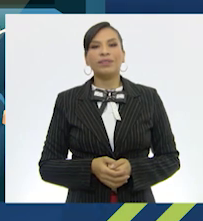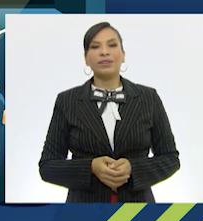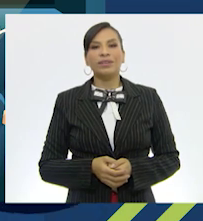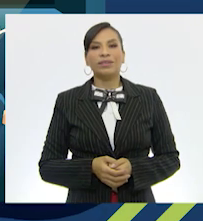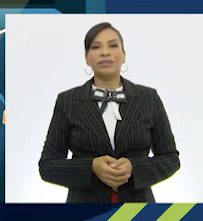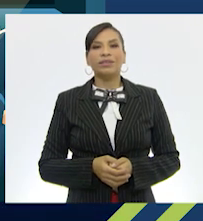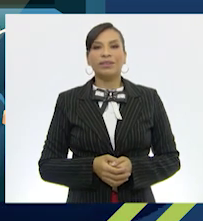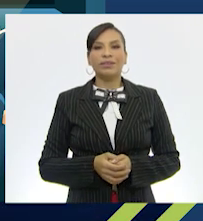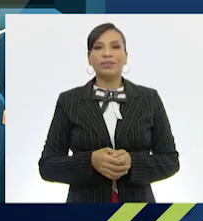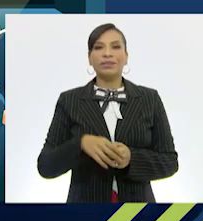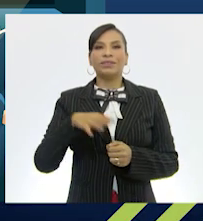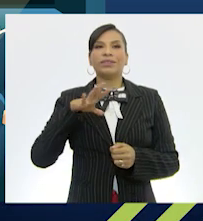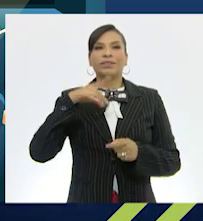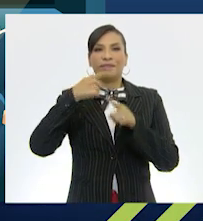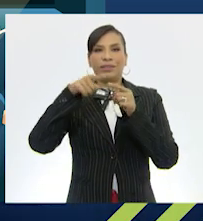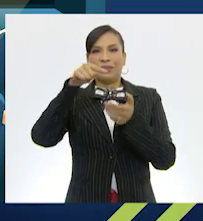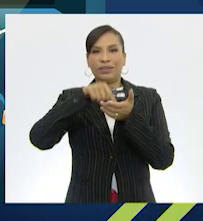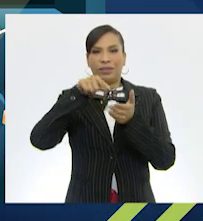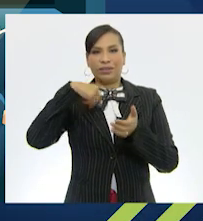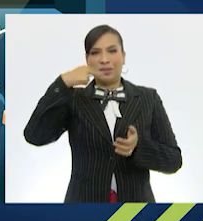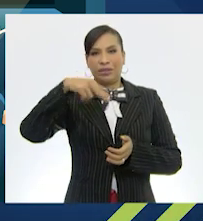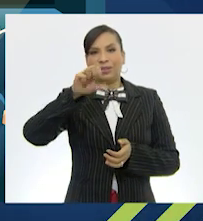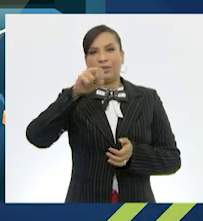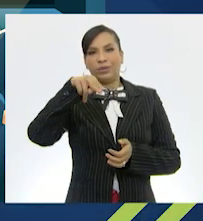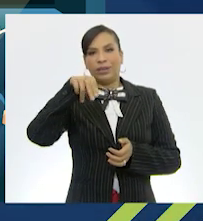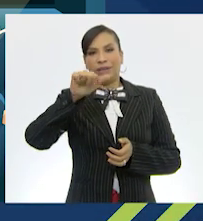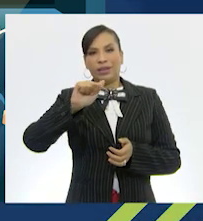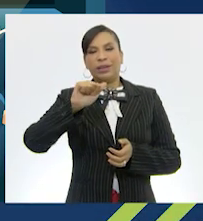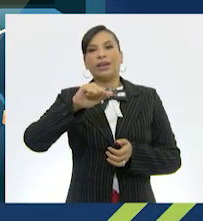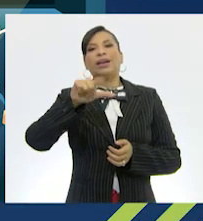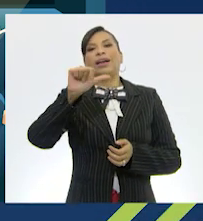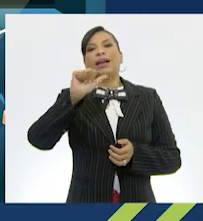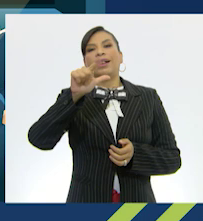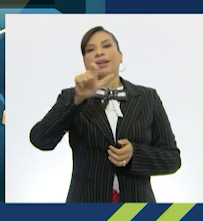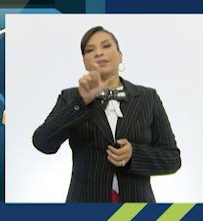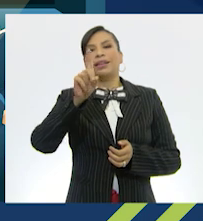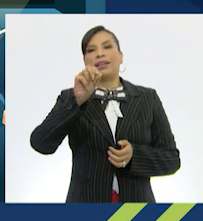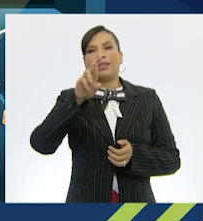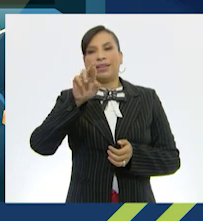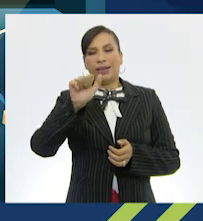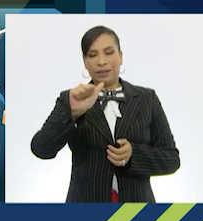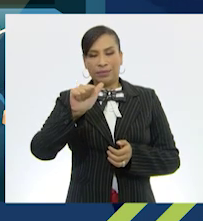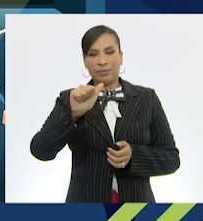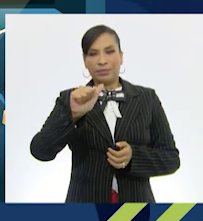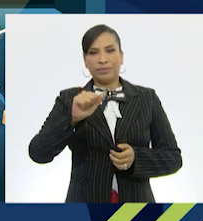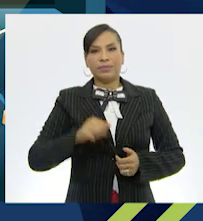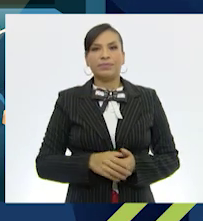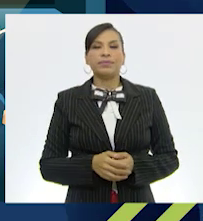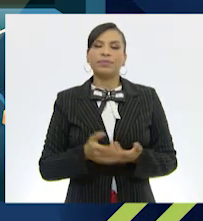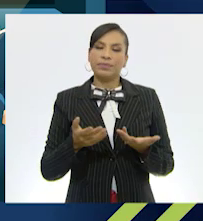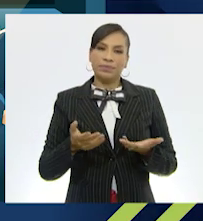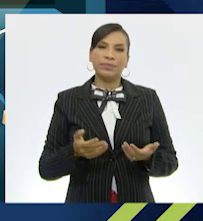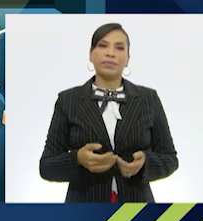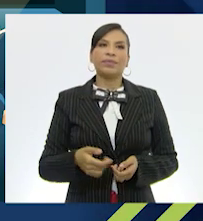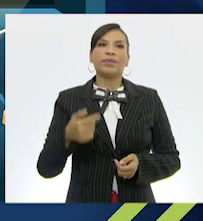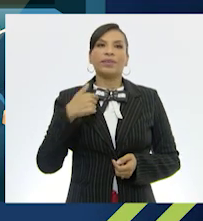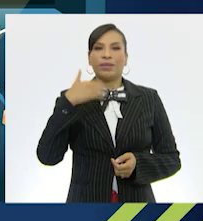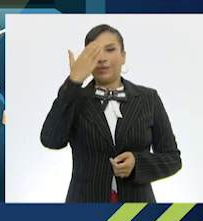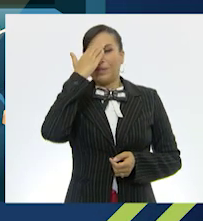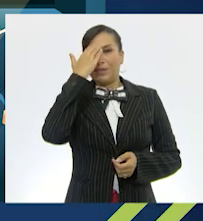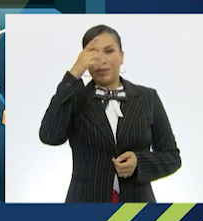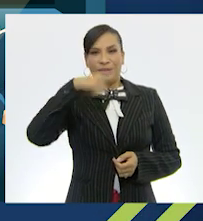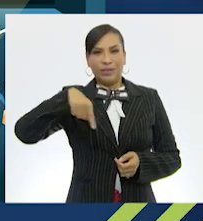Yo soy Susana Alexander. Verdaderamente mi nombre es Suzanne Ellen Rose Alexander Katz-Kaufmann. Bueno,